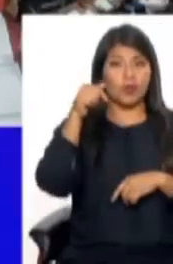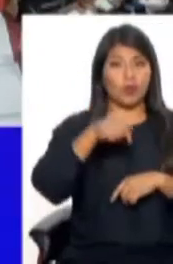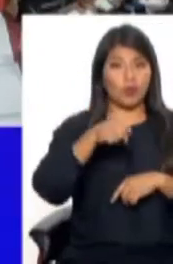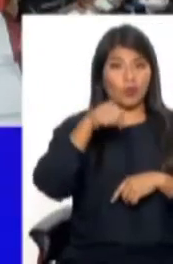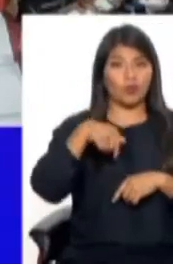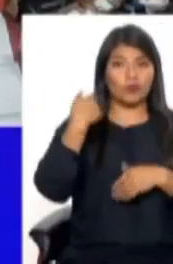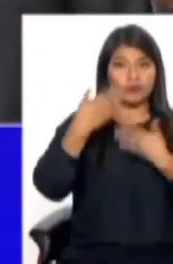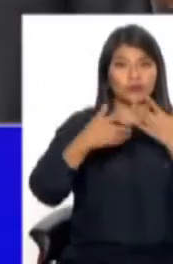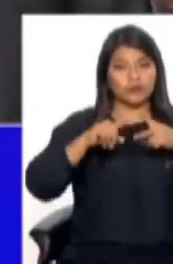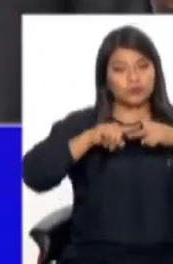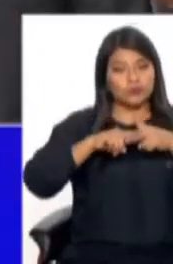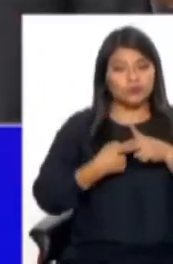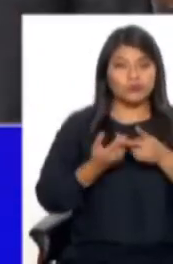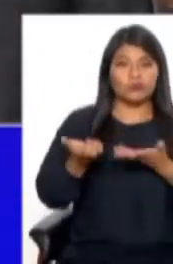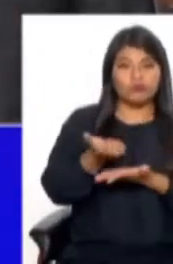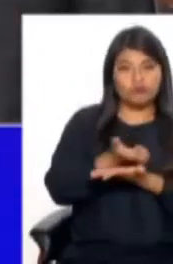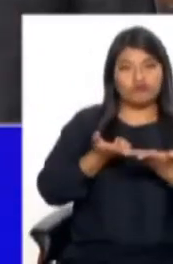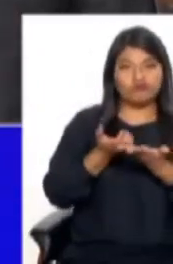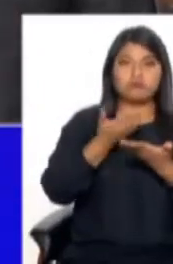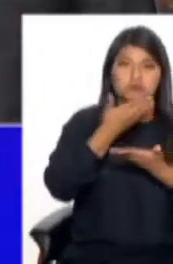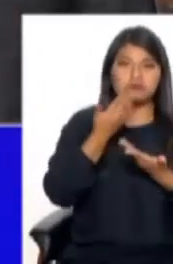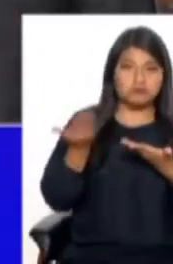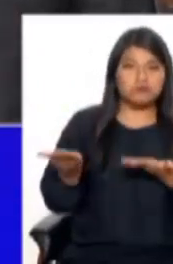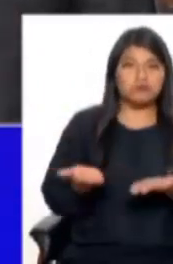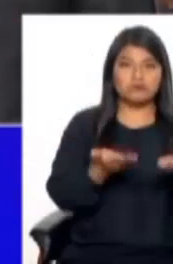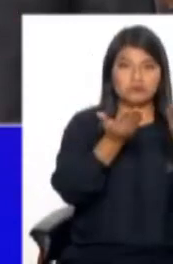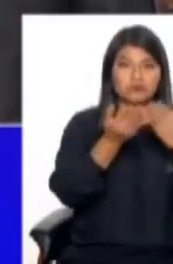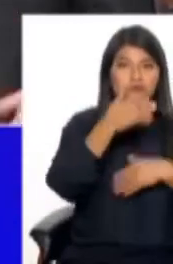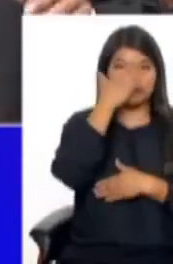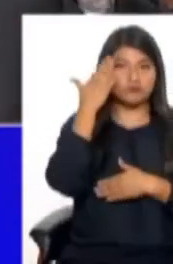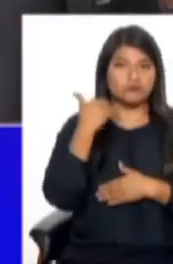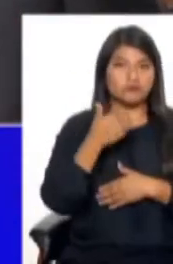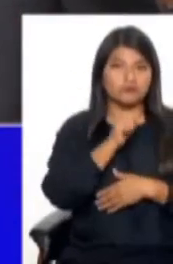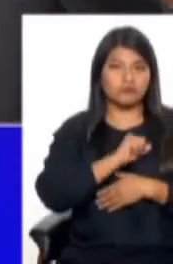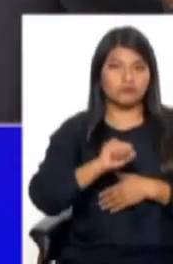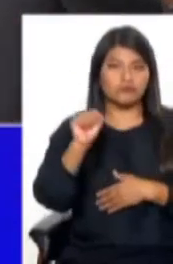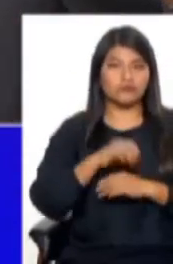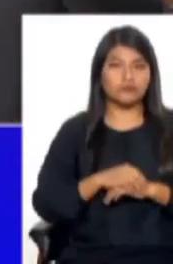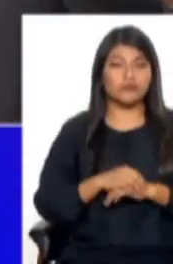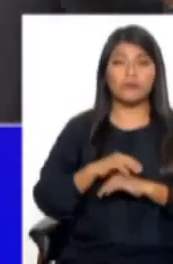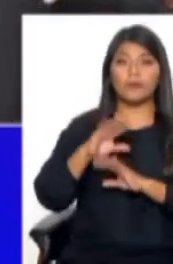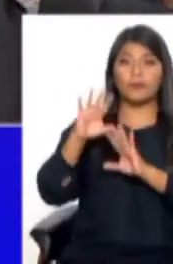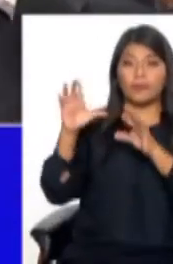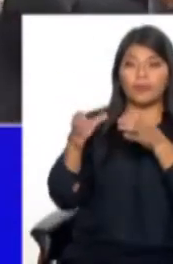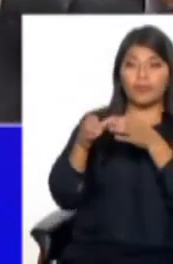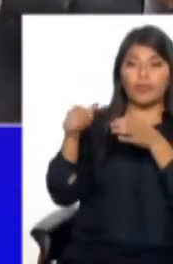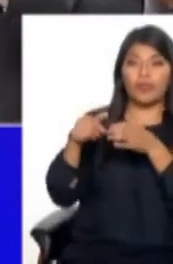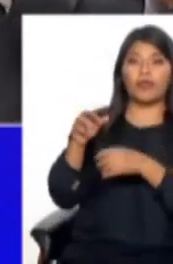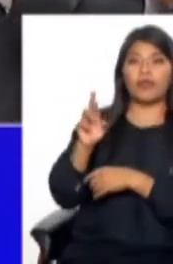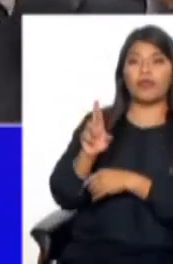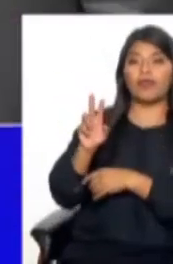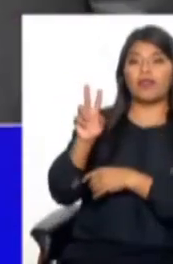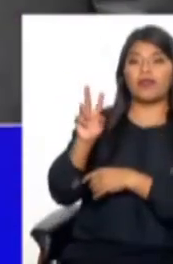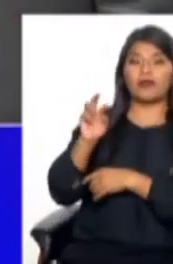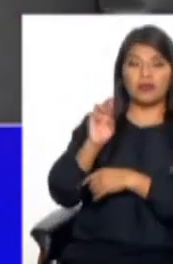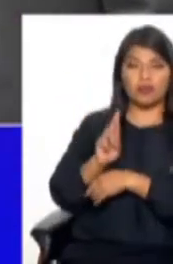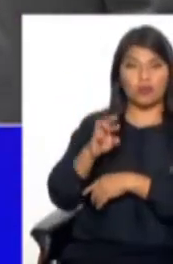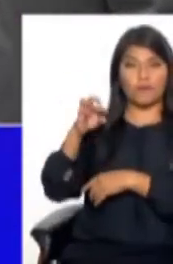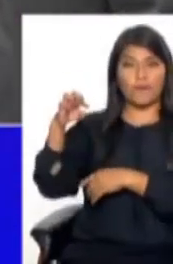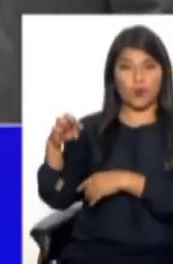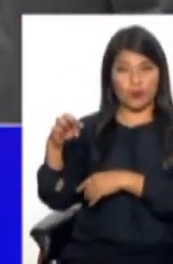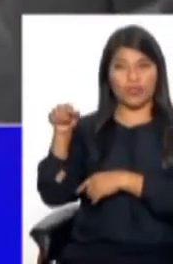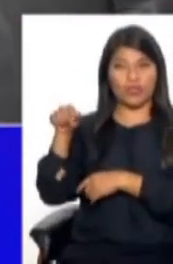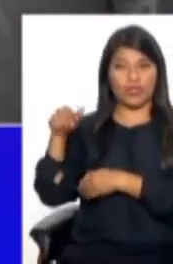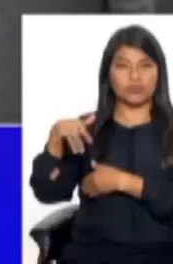de reactivación económica. Pero también debemos indicar que las bancadas de Renovación Popular, bancadas de derecha, ya habían adelantado